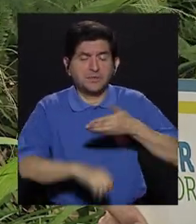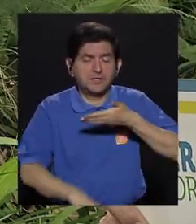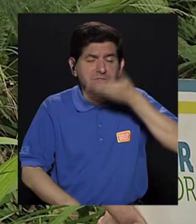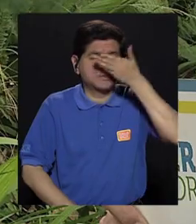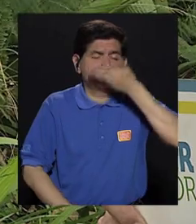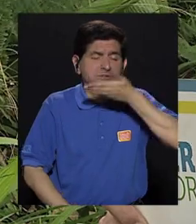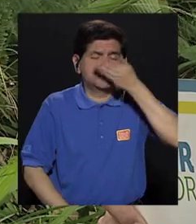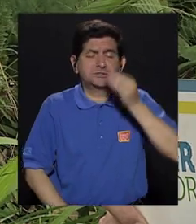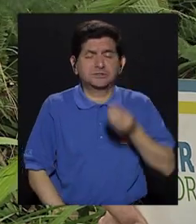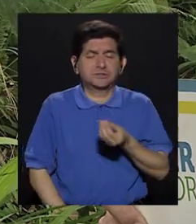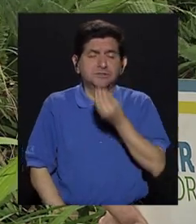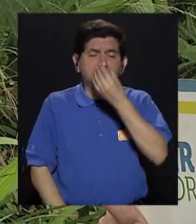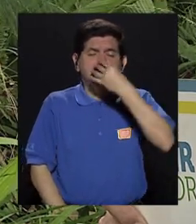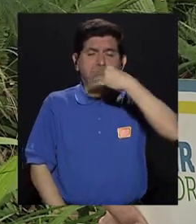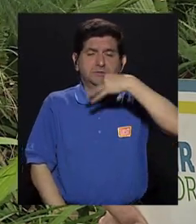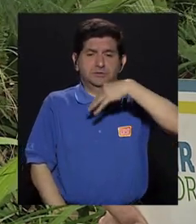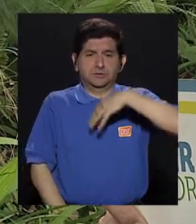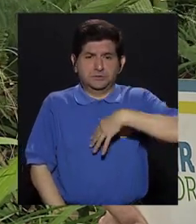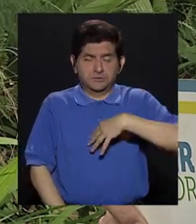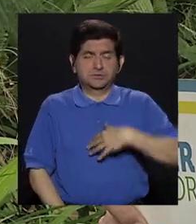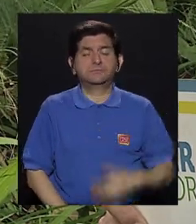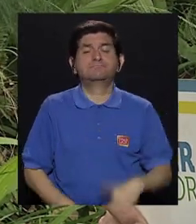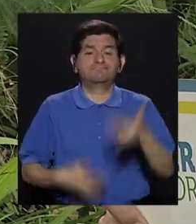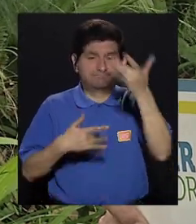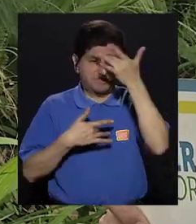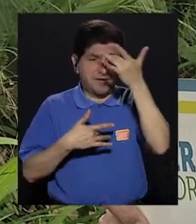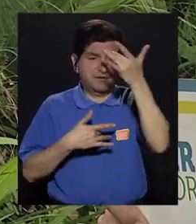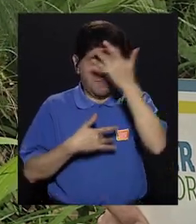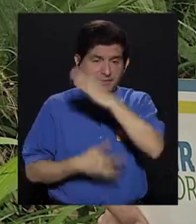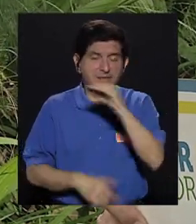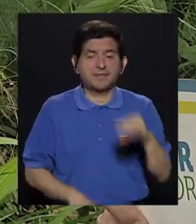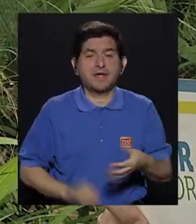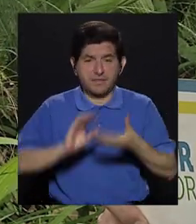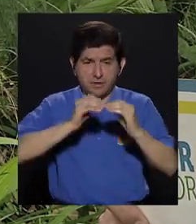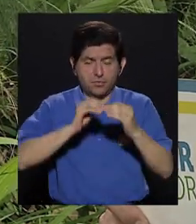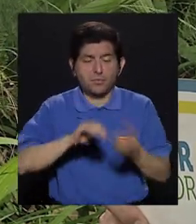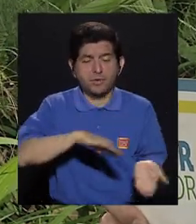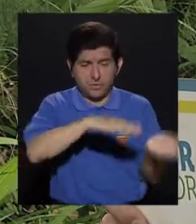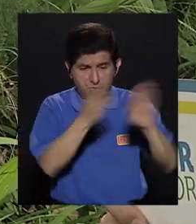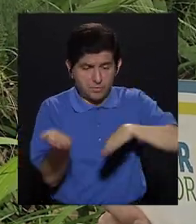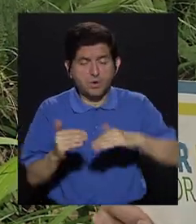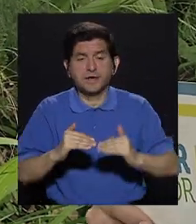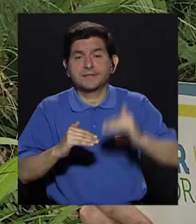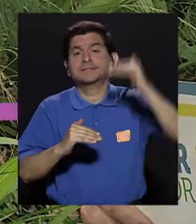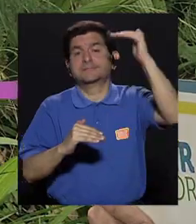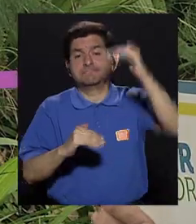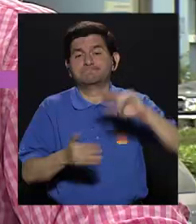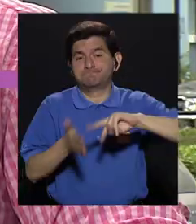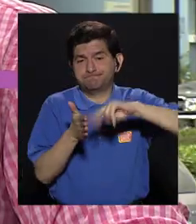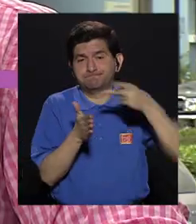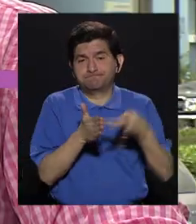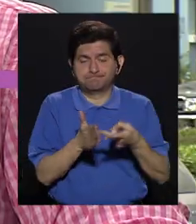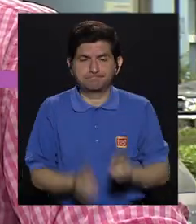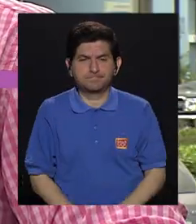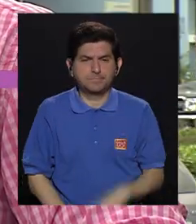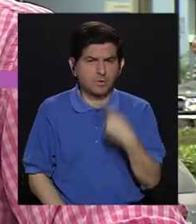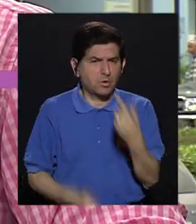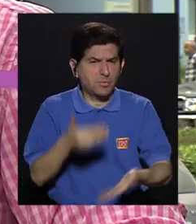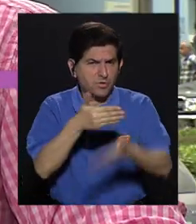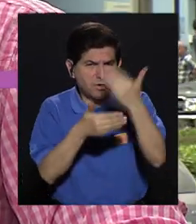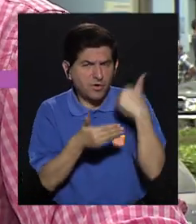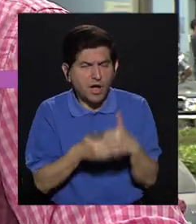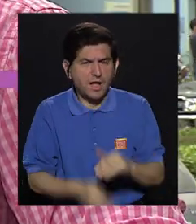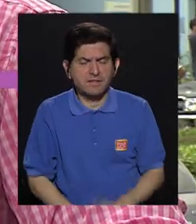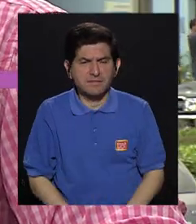inhalando ese humo, pues conlleva a enfermedades y una tasa de mortalidad más alta. Uh-huh. Sí, y es que, pues, como usted